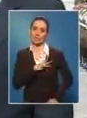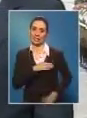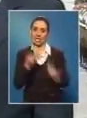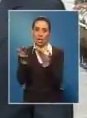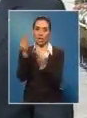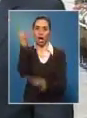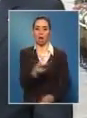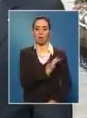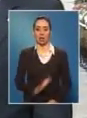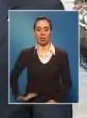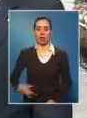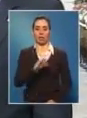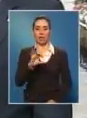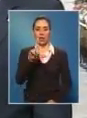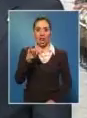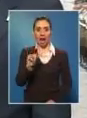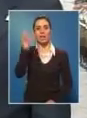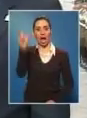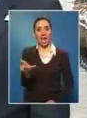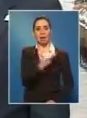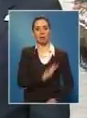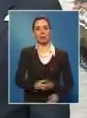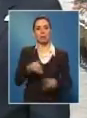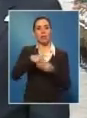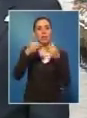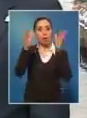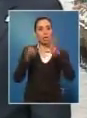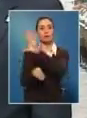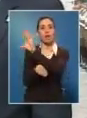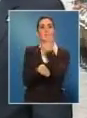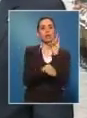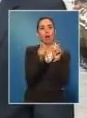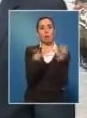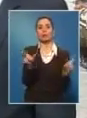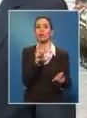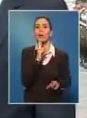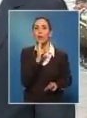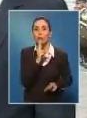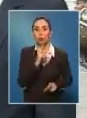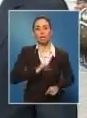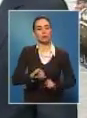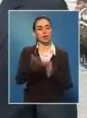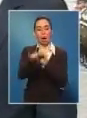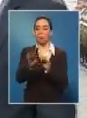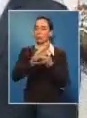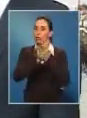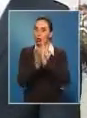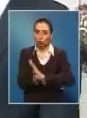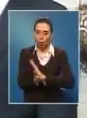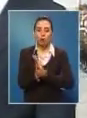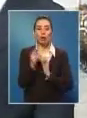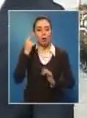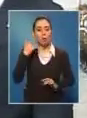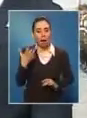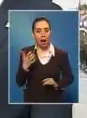al presidente Zelaya como el presidente democráticamente electo por los hondureños y que seguiremos respaldando todas las acciones para